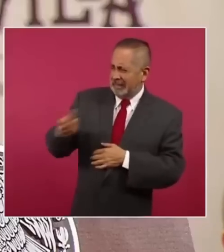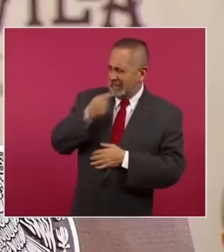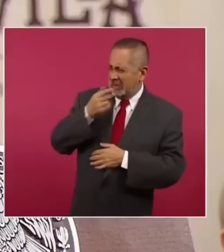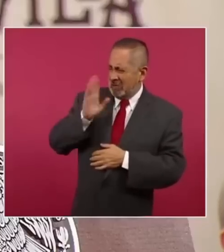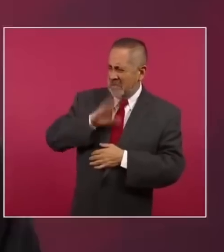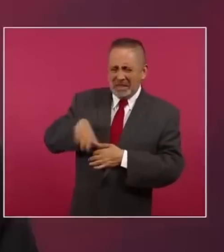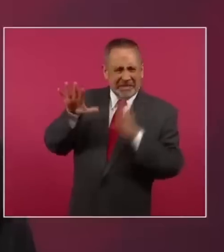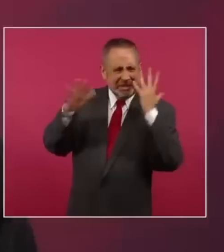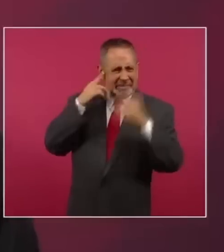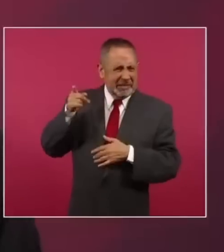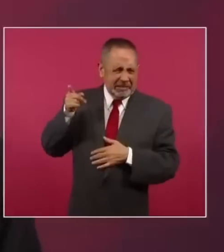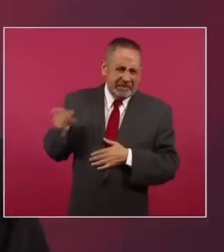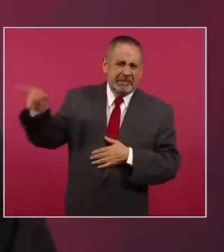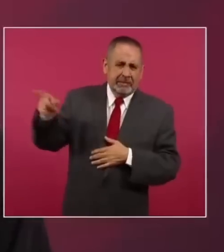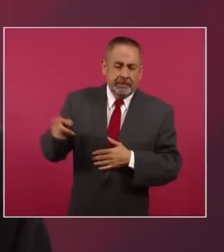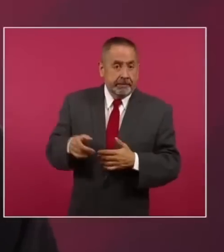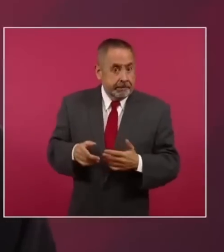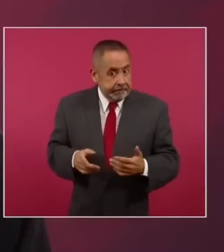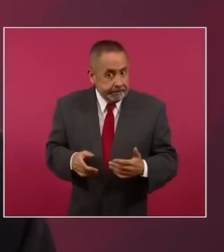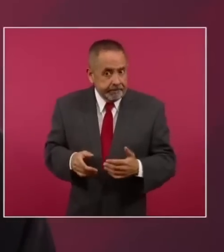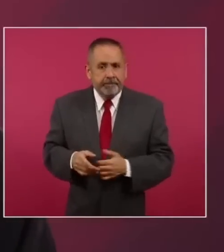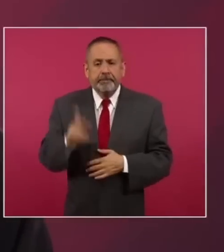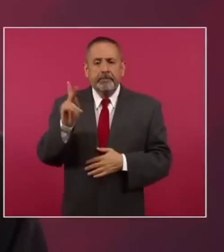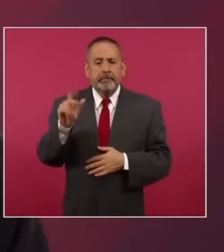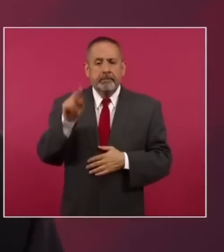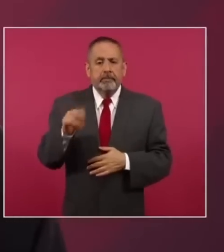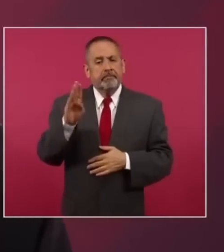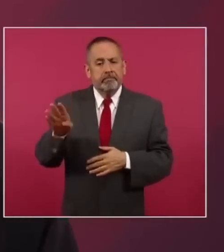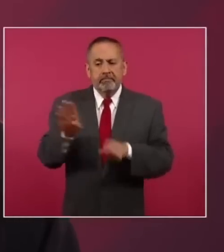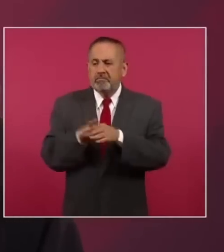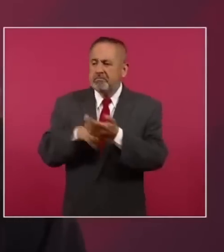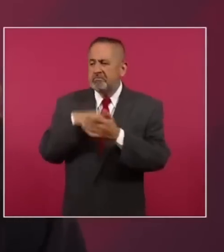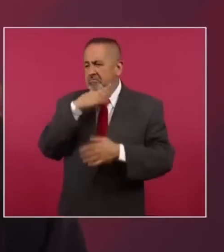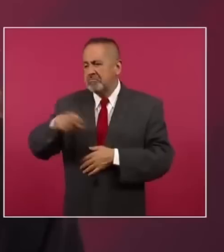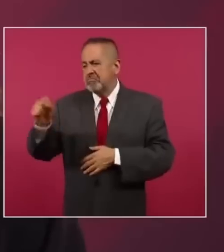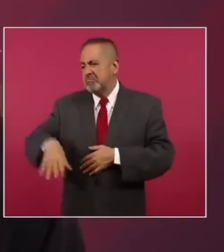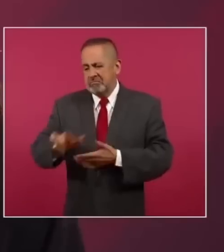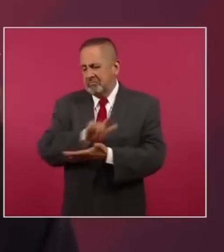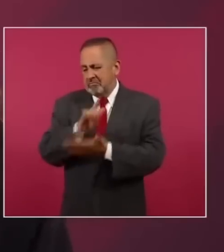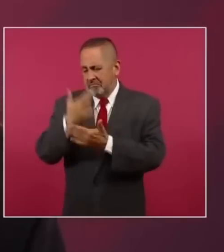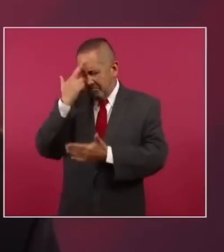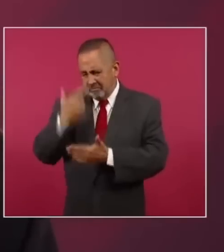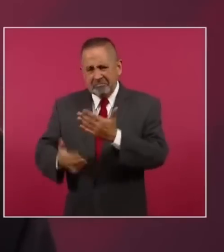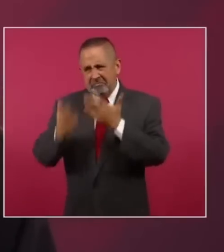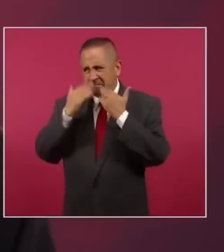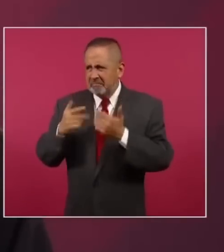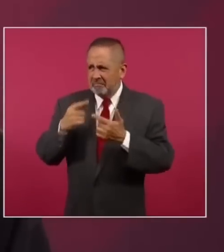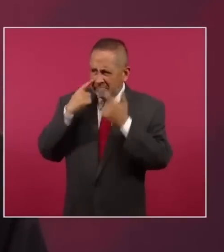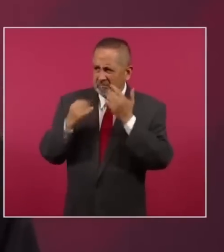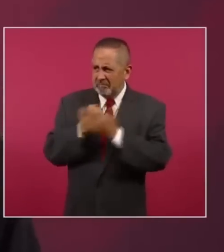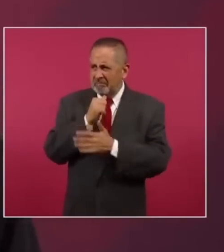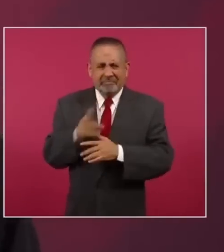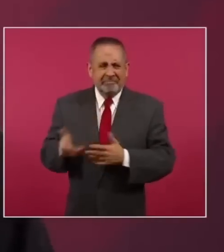malcriados. El destino natural del plan B es el bote de la basura, por ilegal, por antidemocrático e